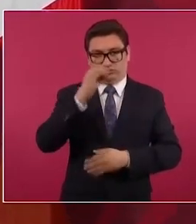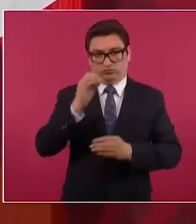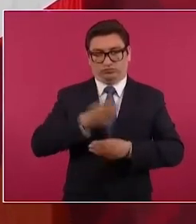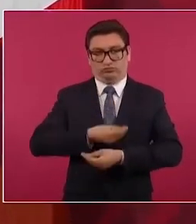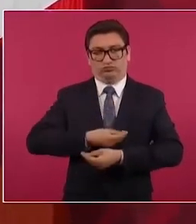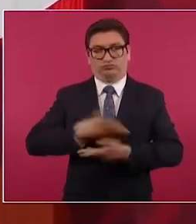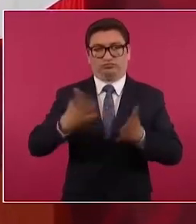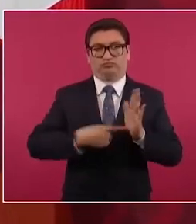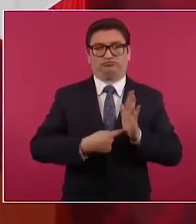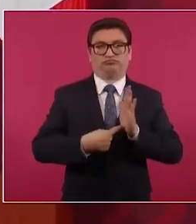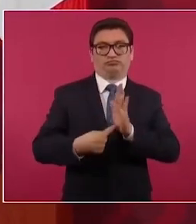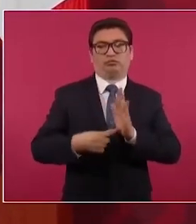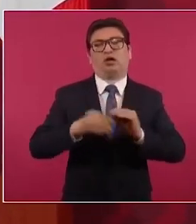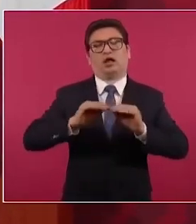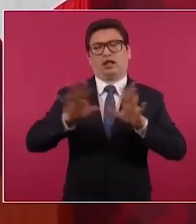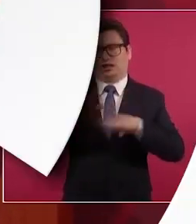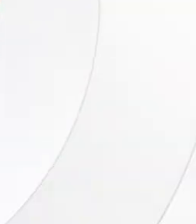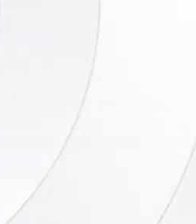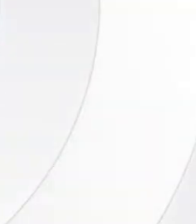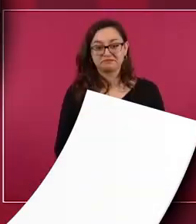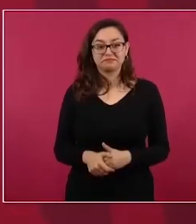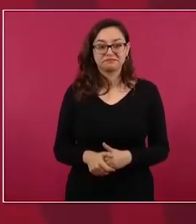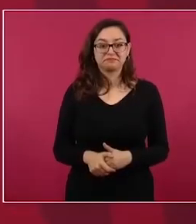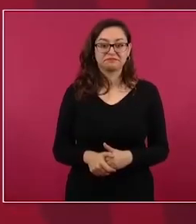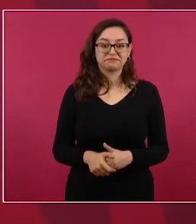son libres.